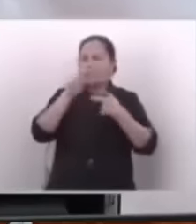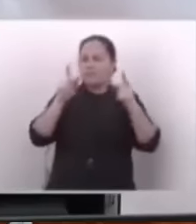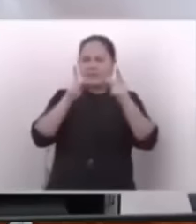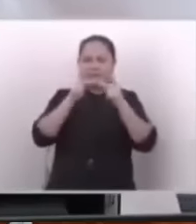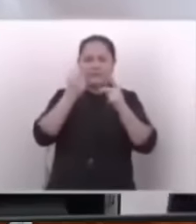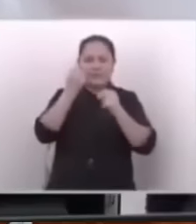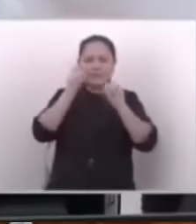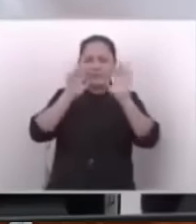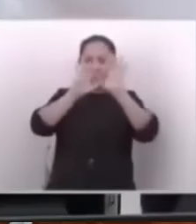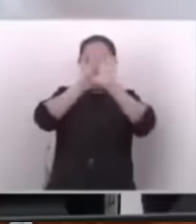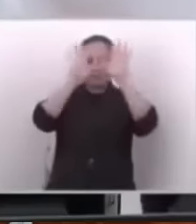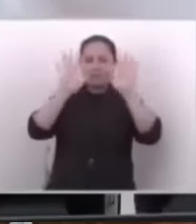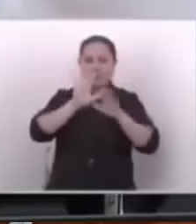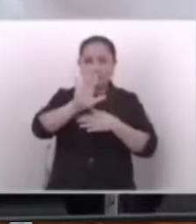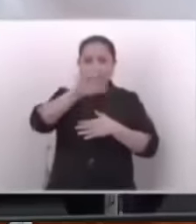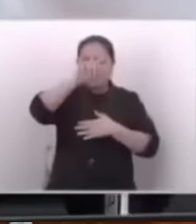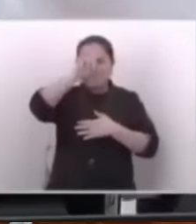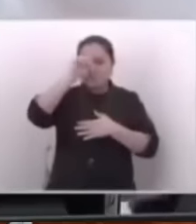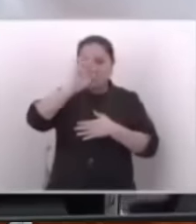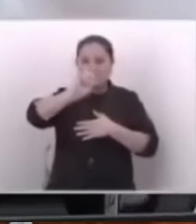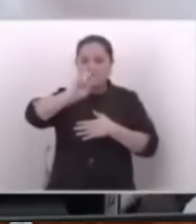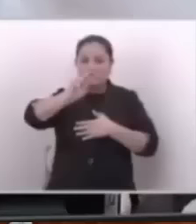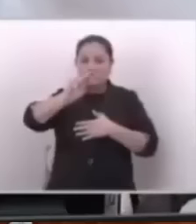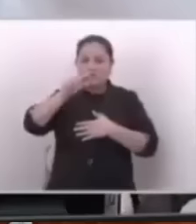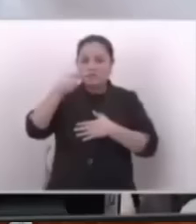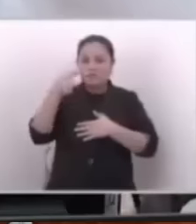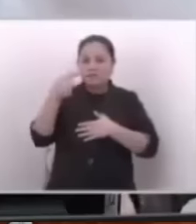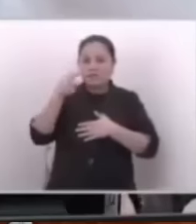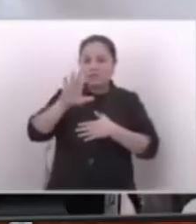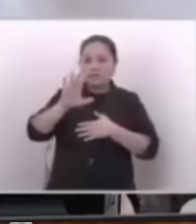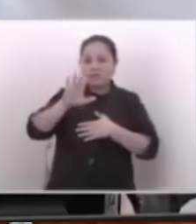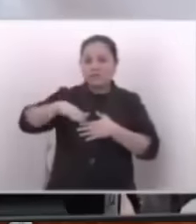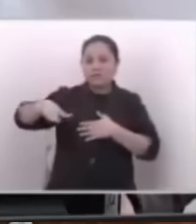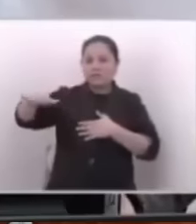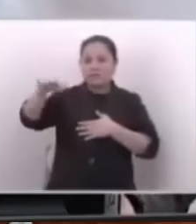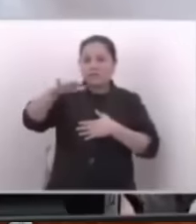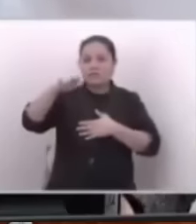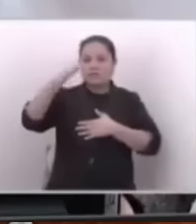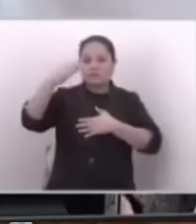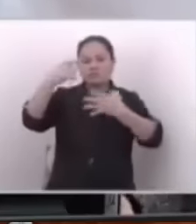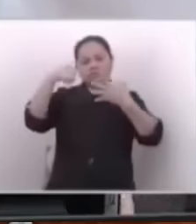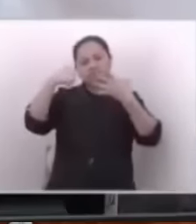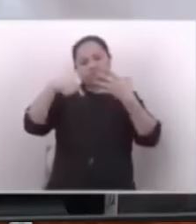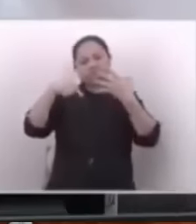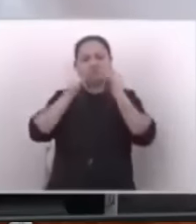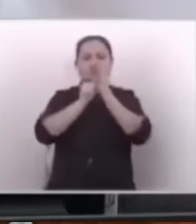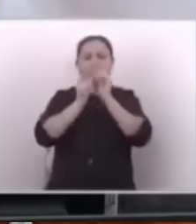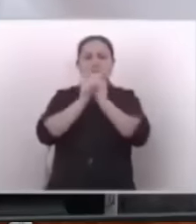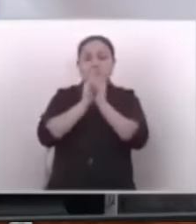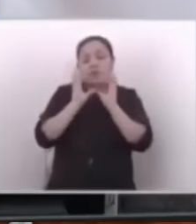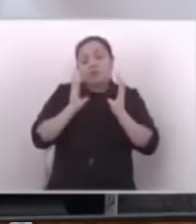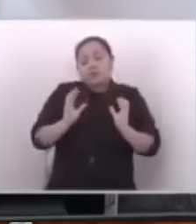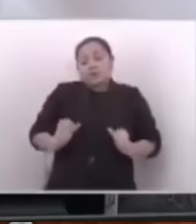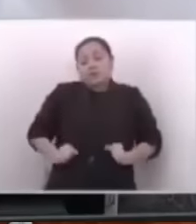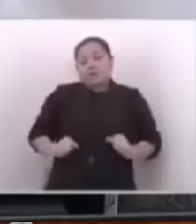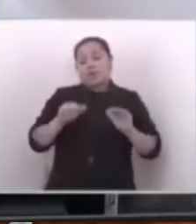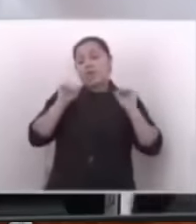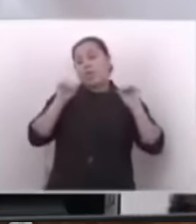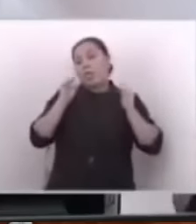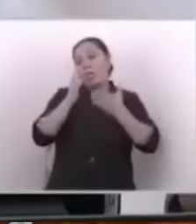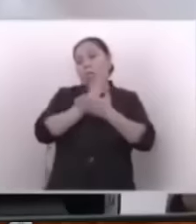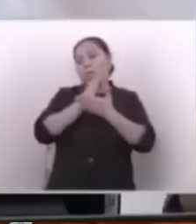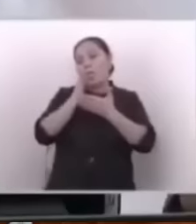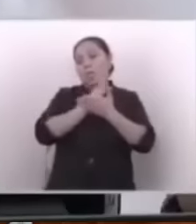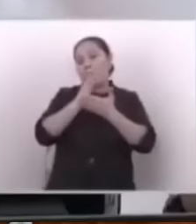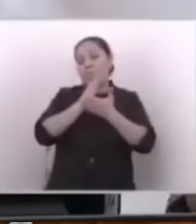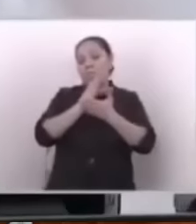que como vienen de trabajar de ONGs en donde solamente se señalan los problemas y se dice es que el gobierno no hace nada,